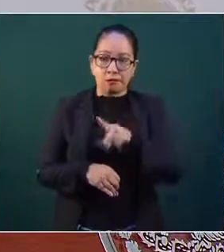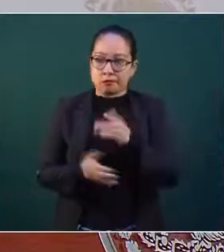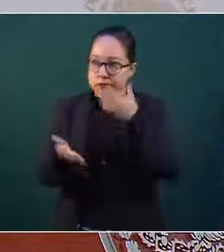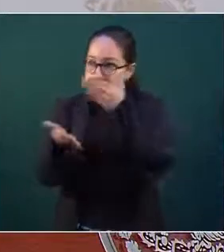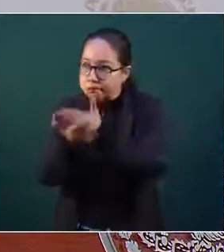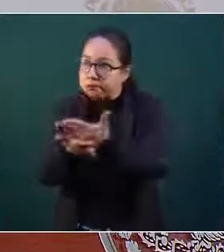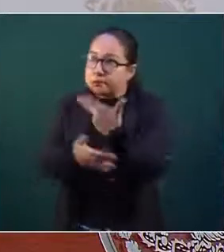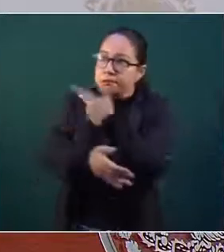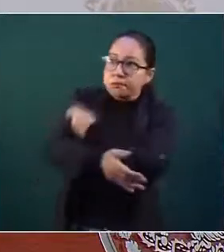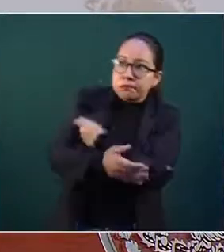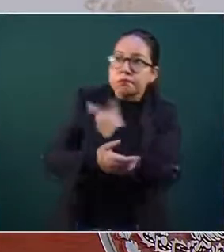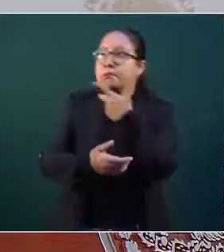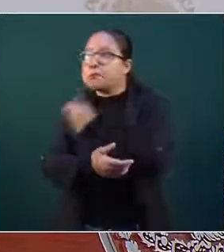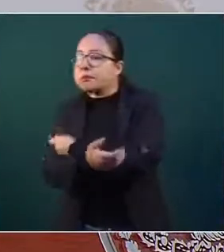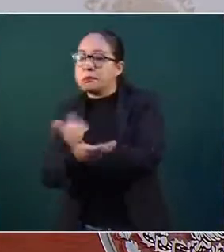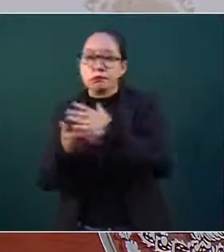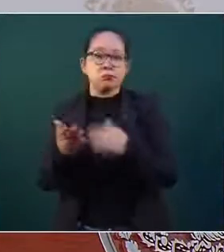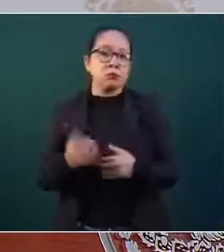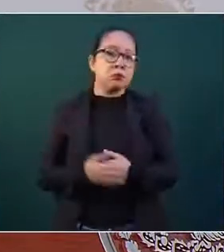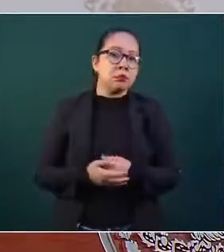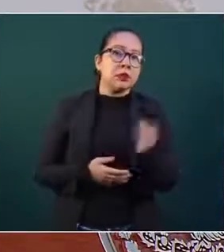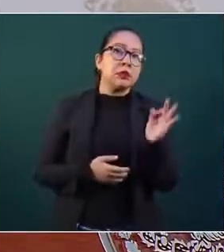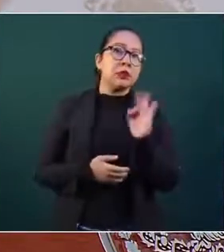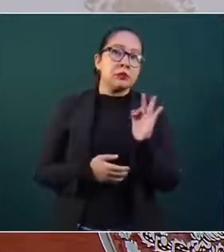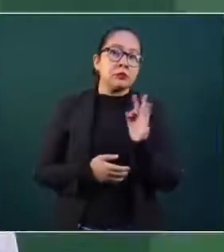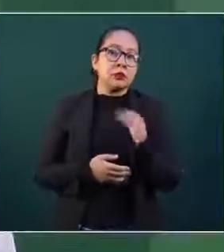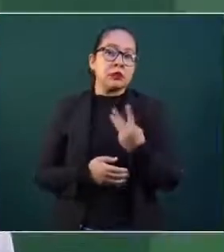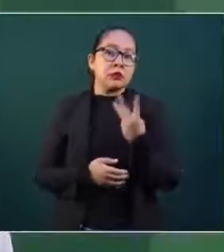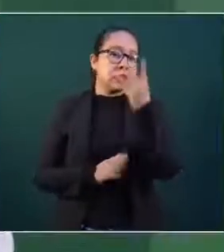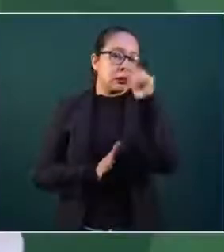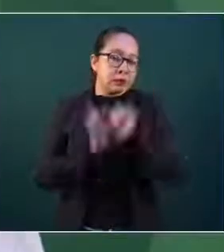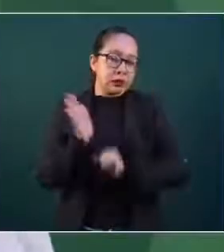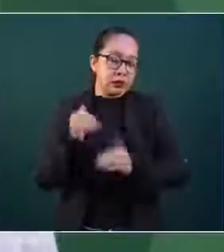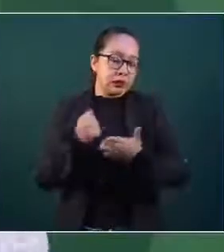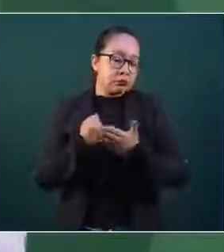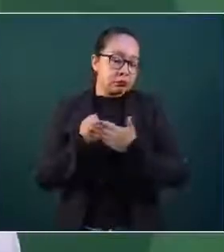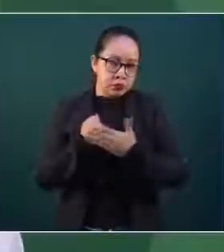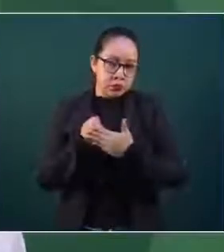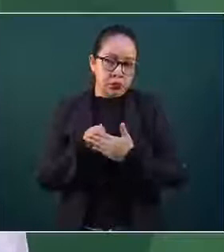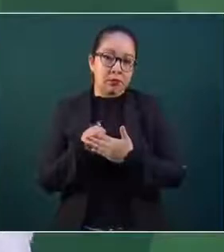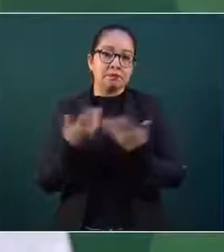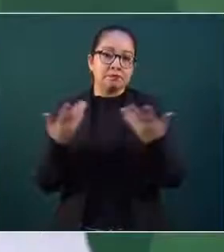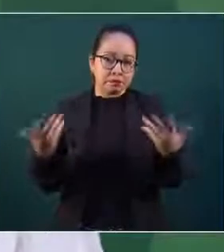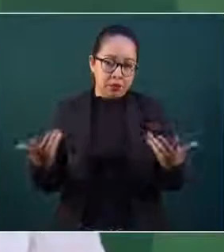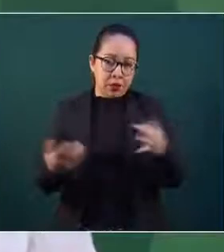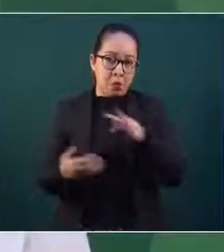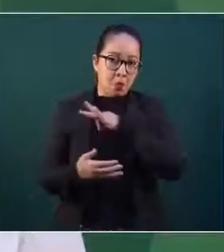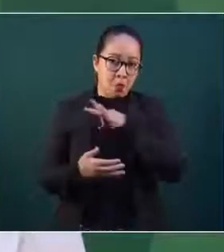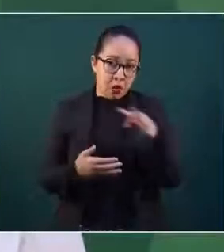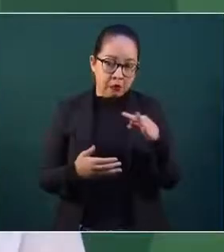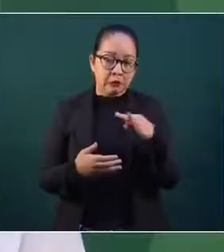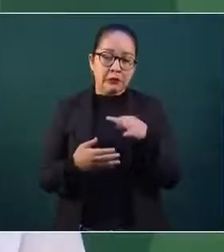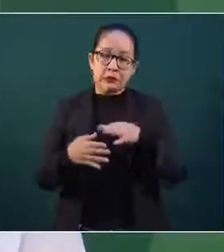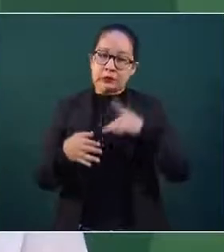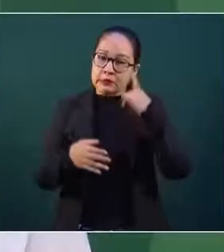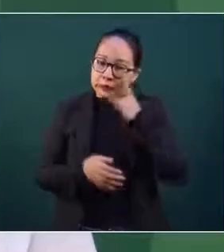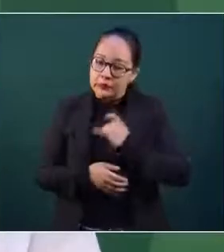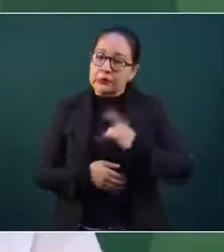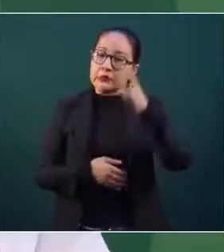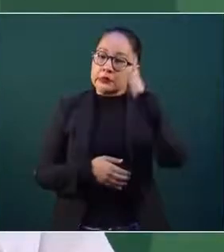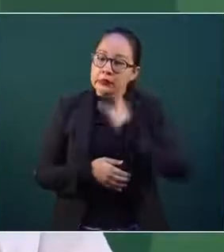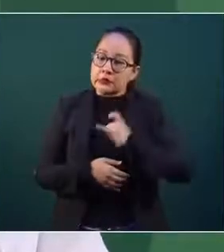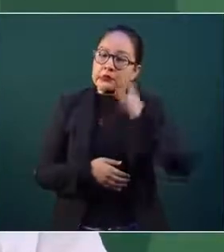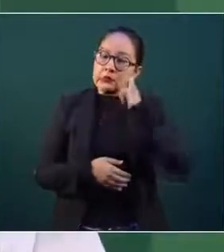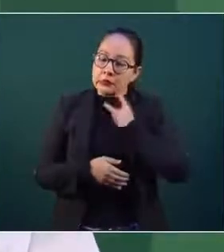poblaciones, vamos a poder en 3 meses aplicarnos a fondo para